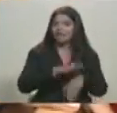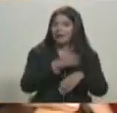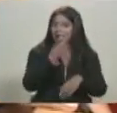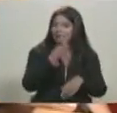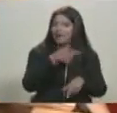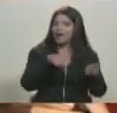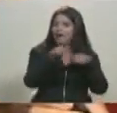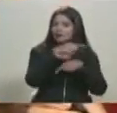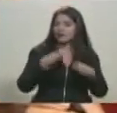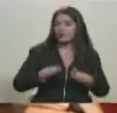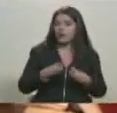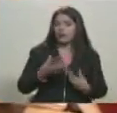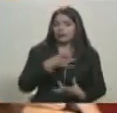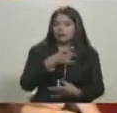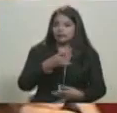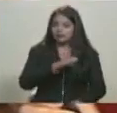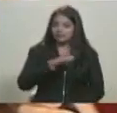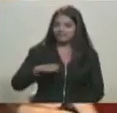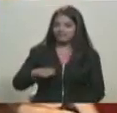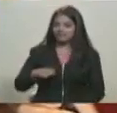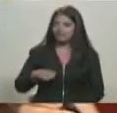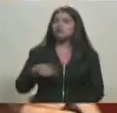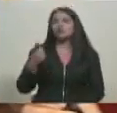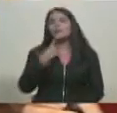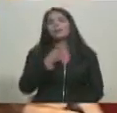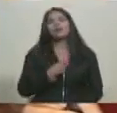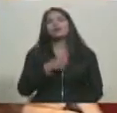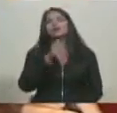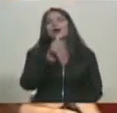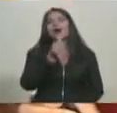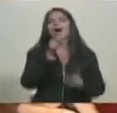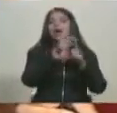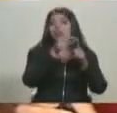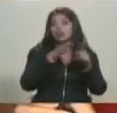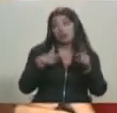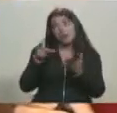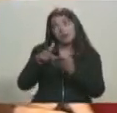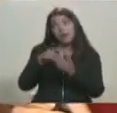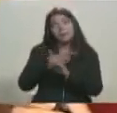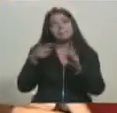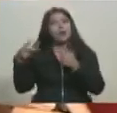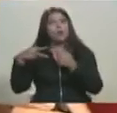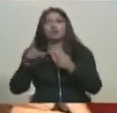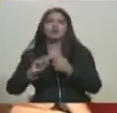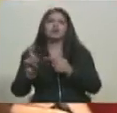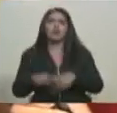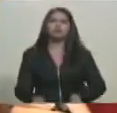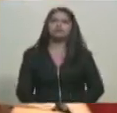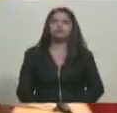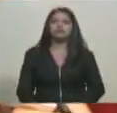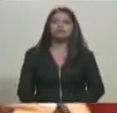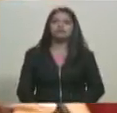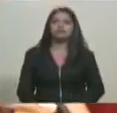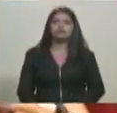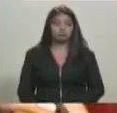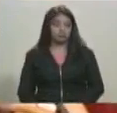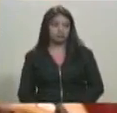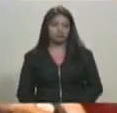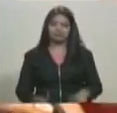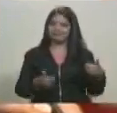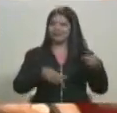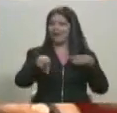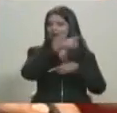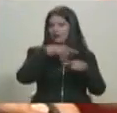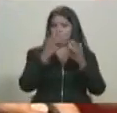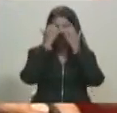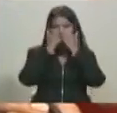uno de ellos se preocupa solo por su parcela. Tú preguntas, Acción Democrática quiere participar, pero Voluntad Popular no. Pero son grupos terroristas